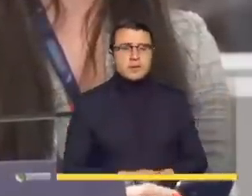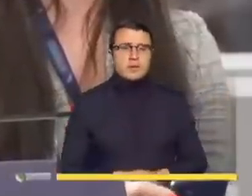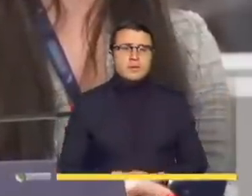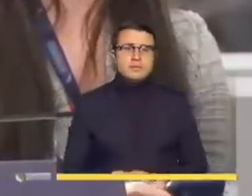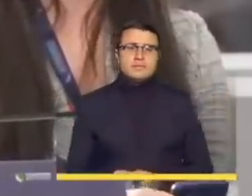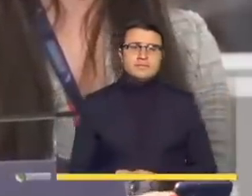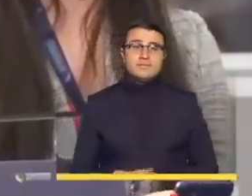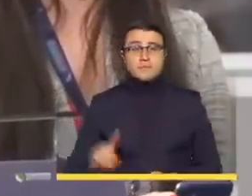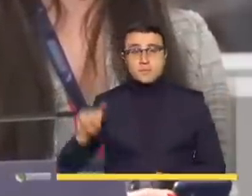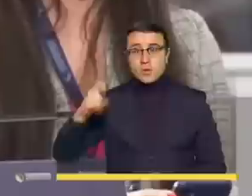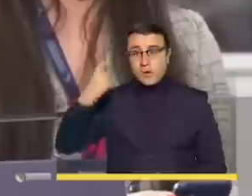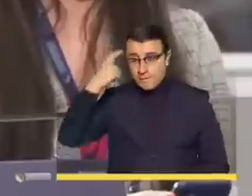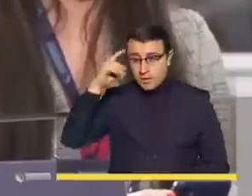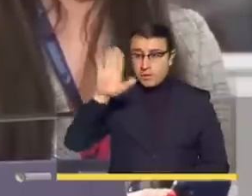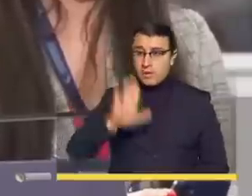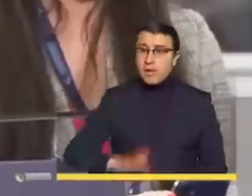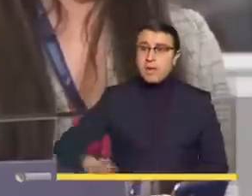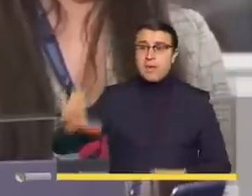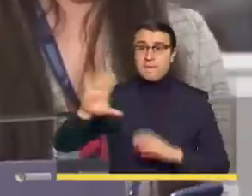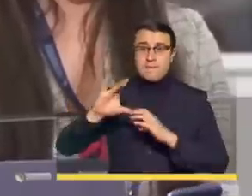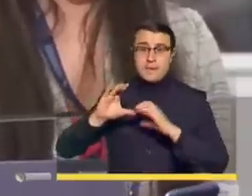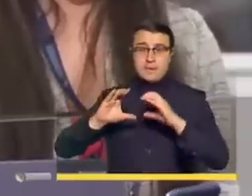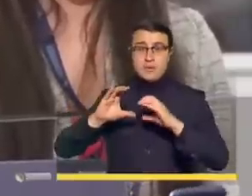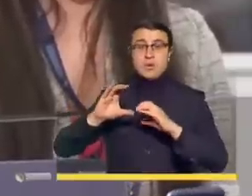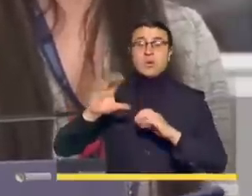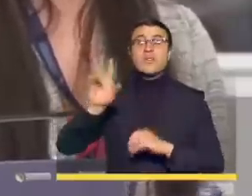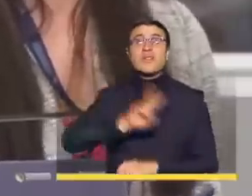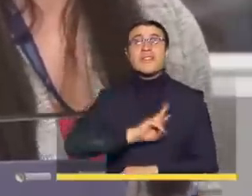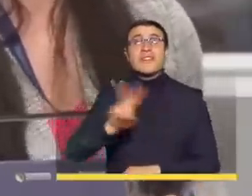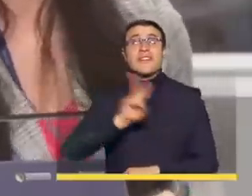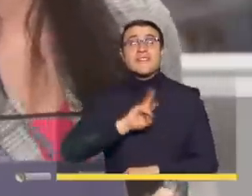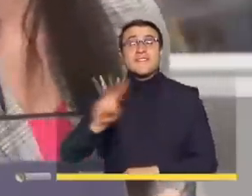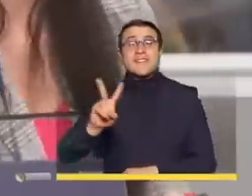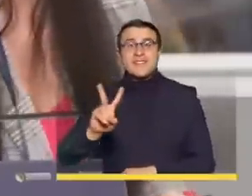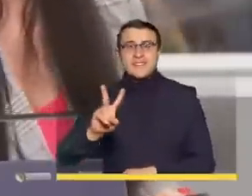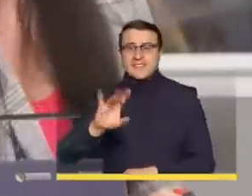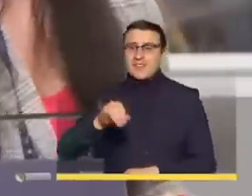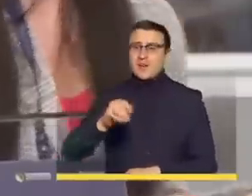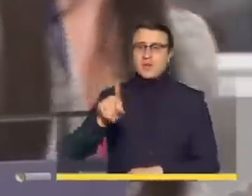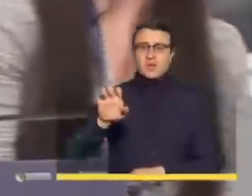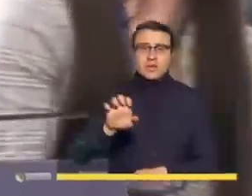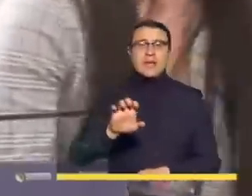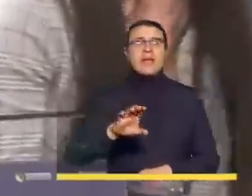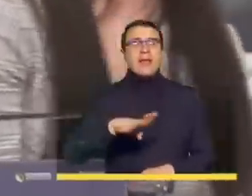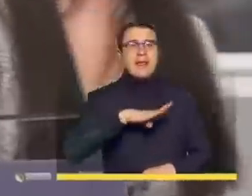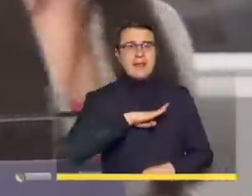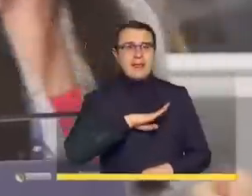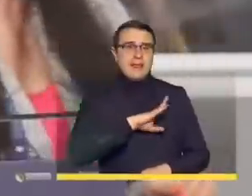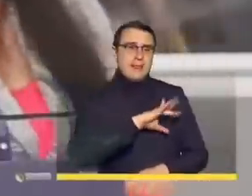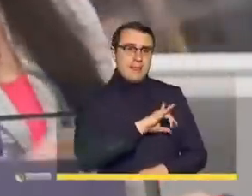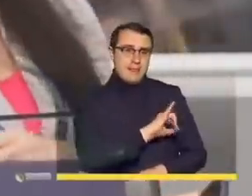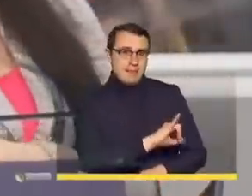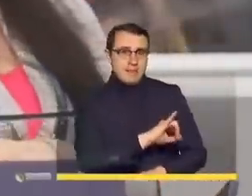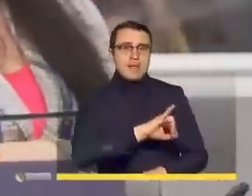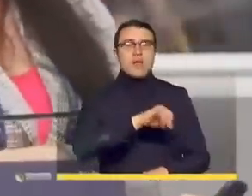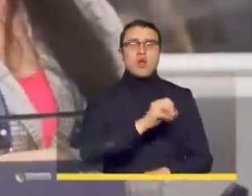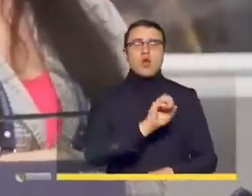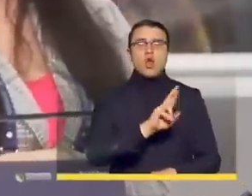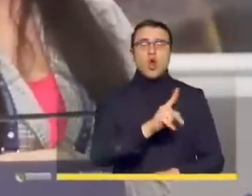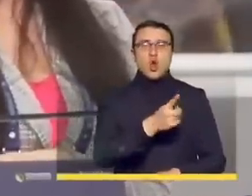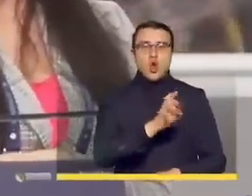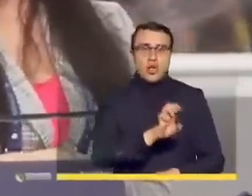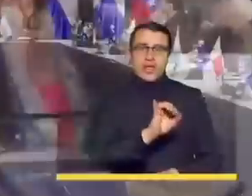el gobernador del departamento del Valle encargado, José Fernando Gil, el alcalde de Santiago de Cali, Jorge Iván Ospina, aquí